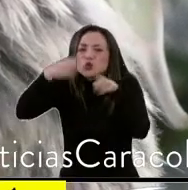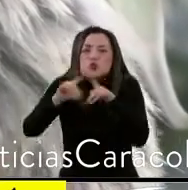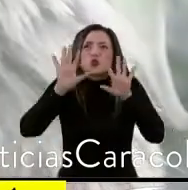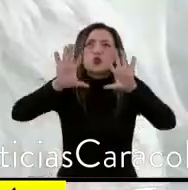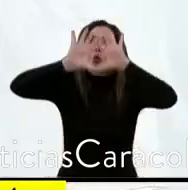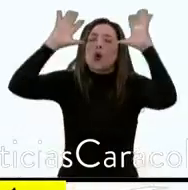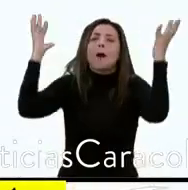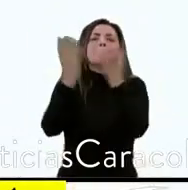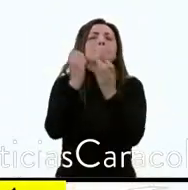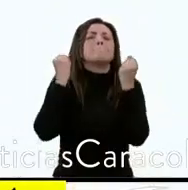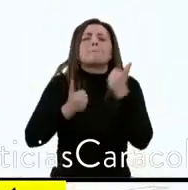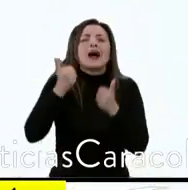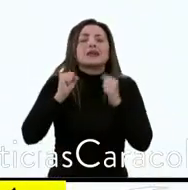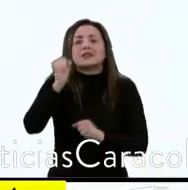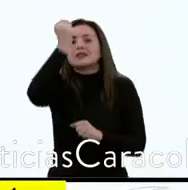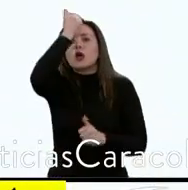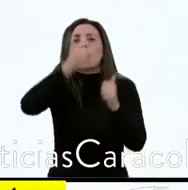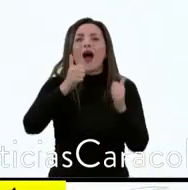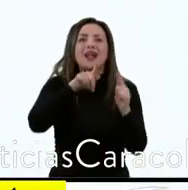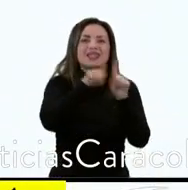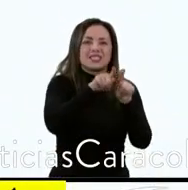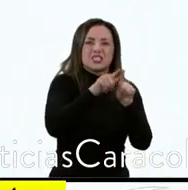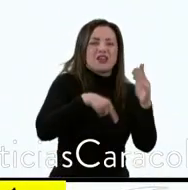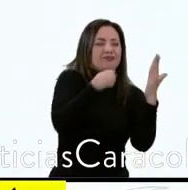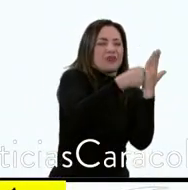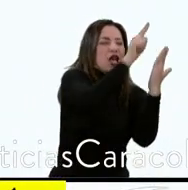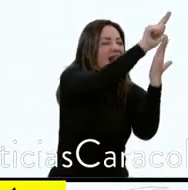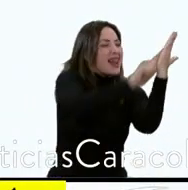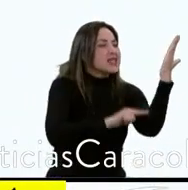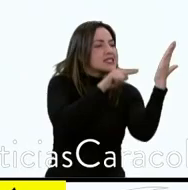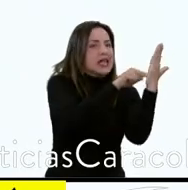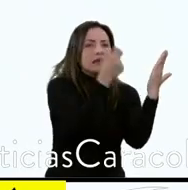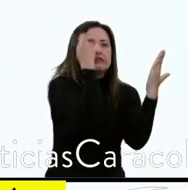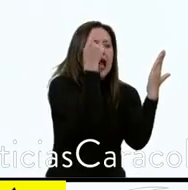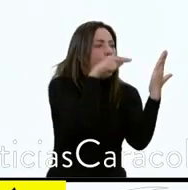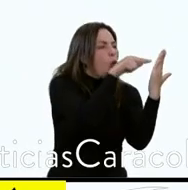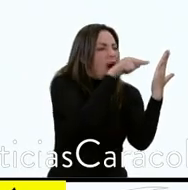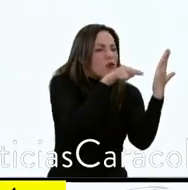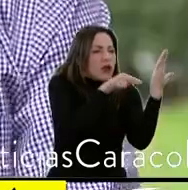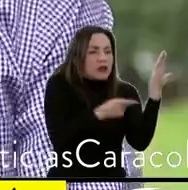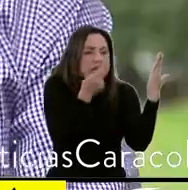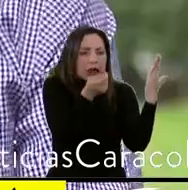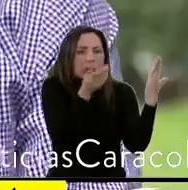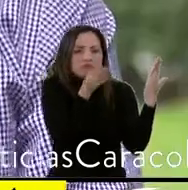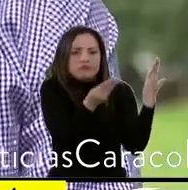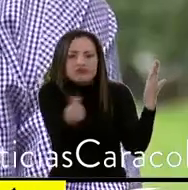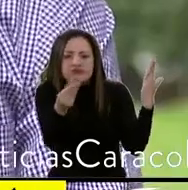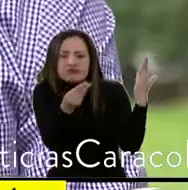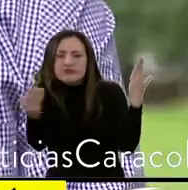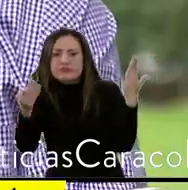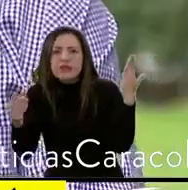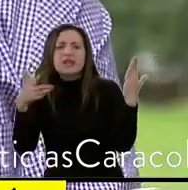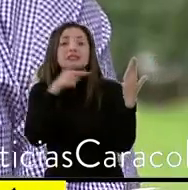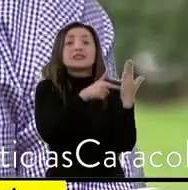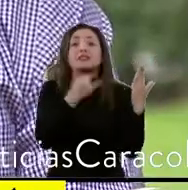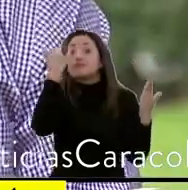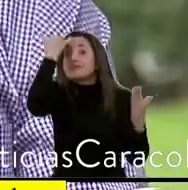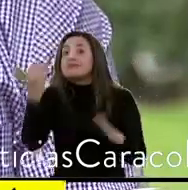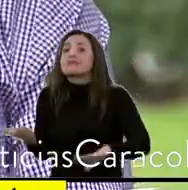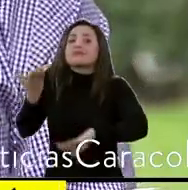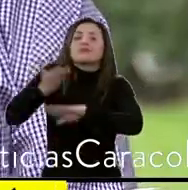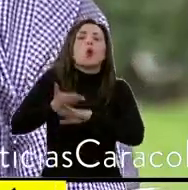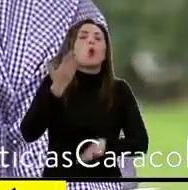conocimiento principales es precisamente la lista roja de especies amenazadas. Eso es una iniciativa que surgió hace más o menos 30 años, que lo que busca